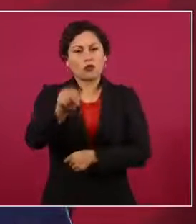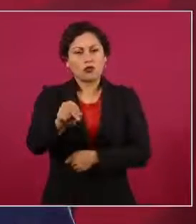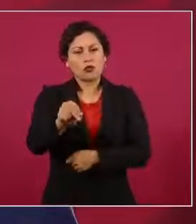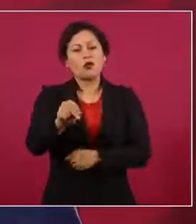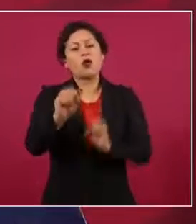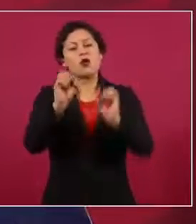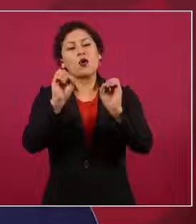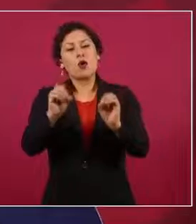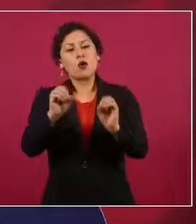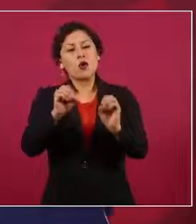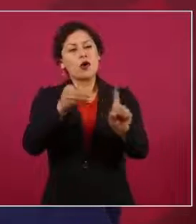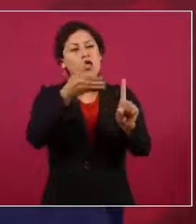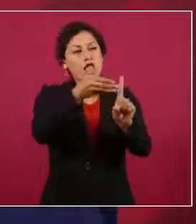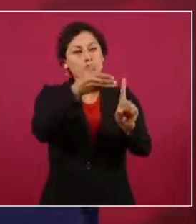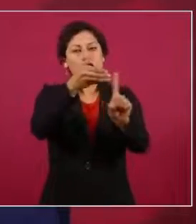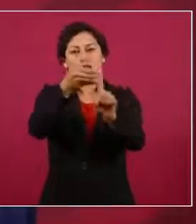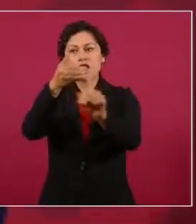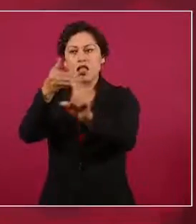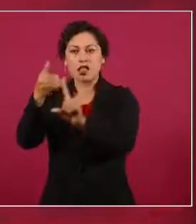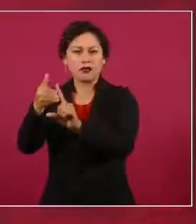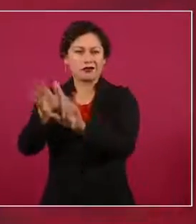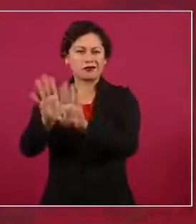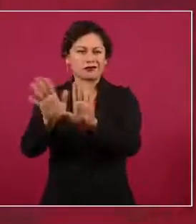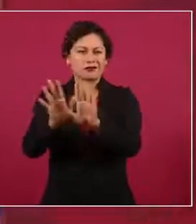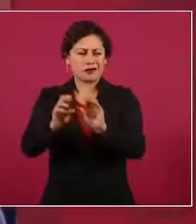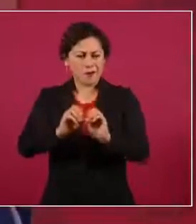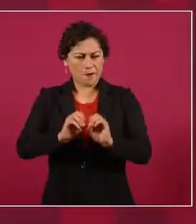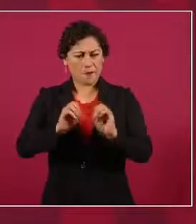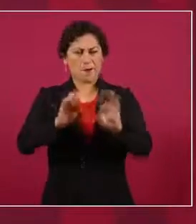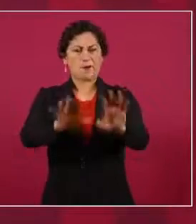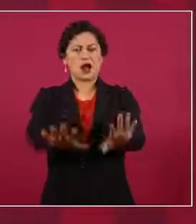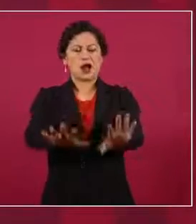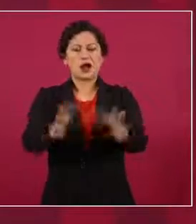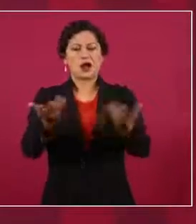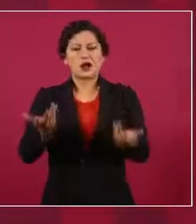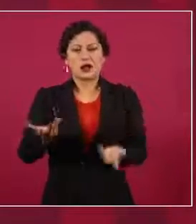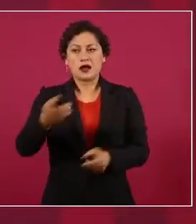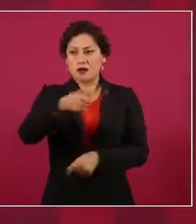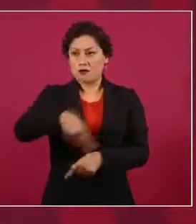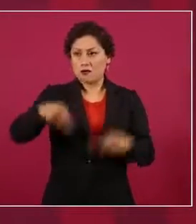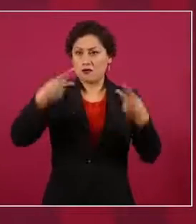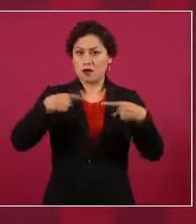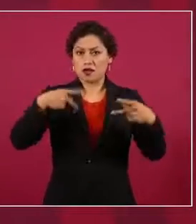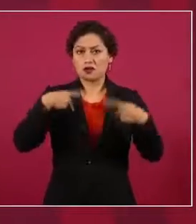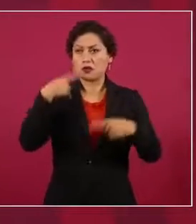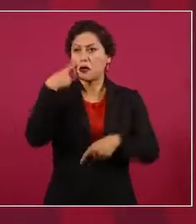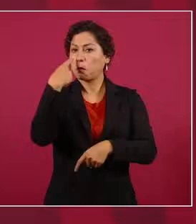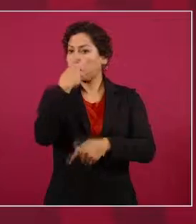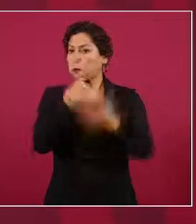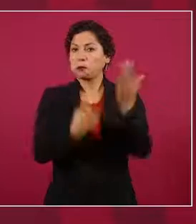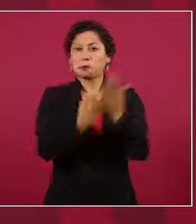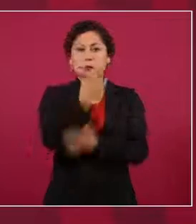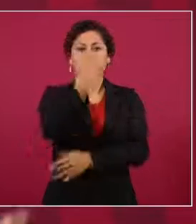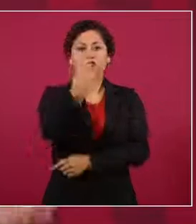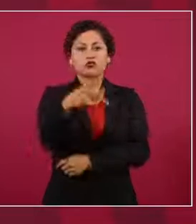hostigando, que se deje a los ciudadanos que decidan,